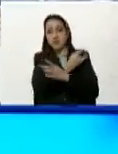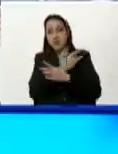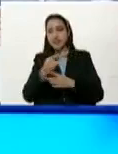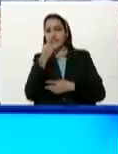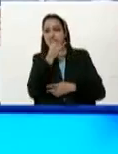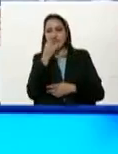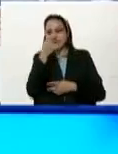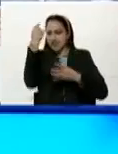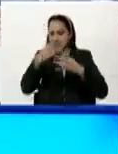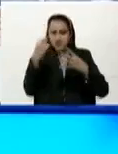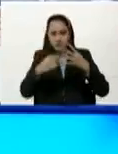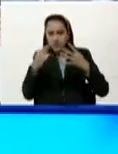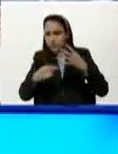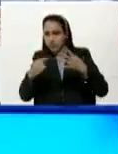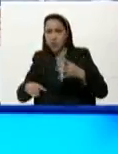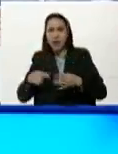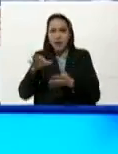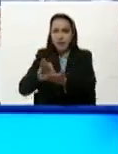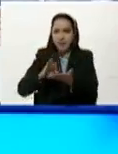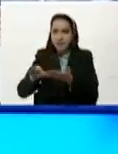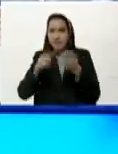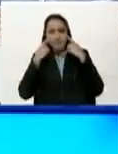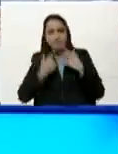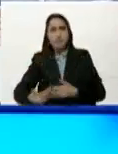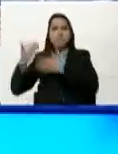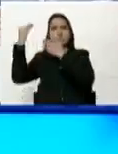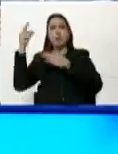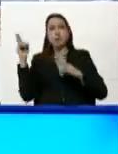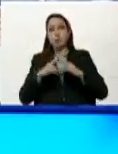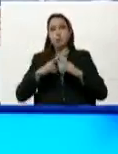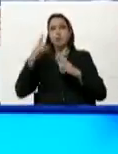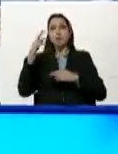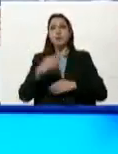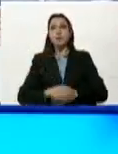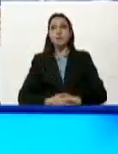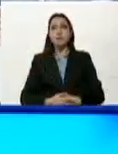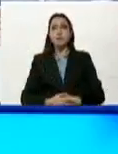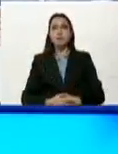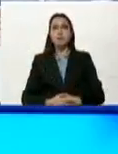cuantas otras hortalizas adelante el estado táchira adelante